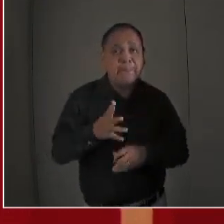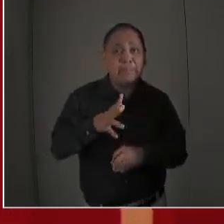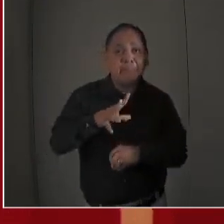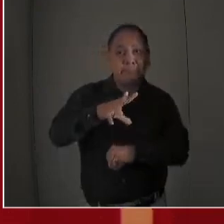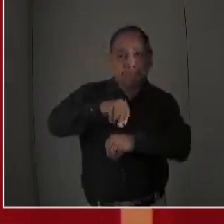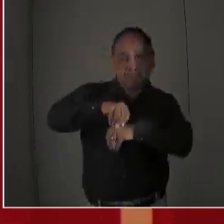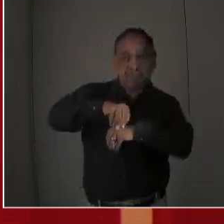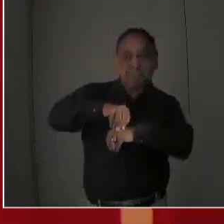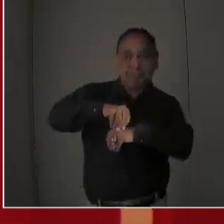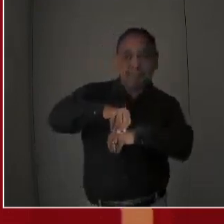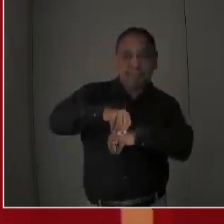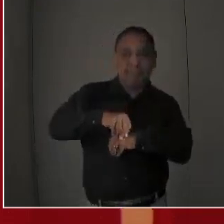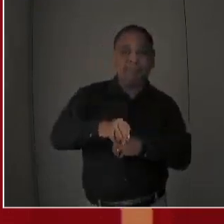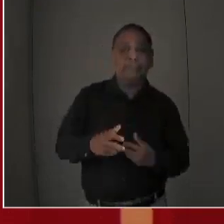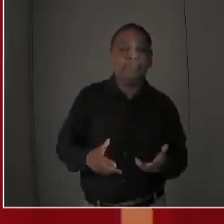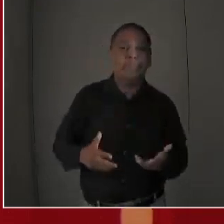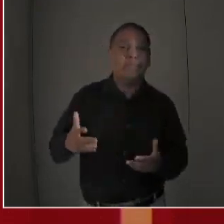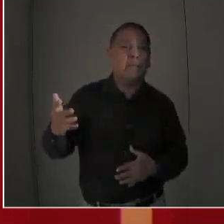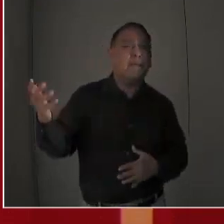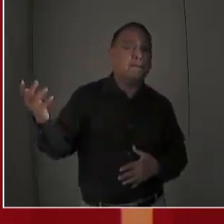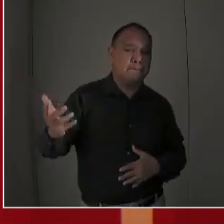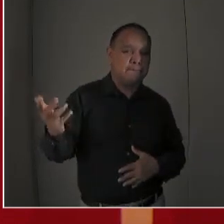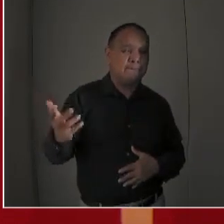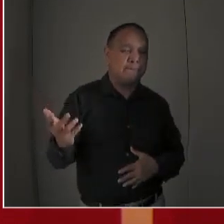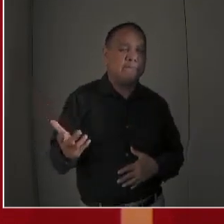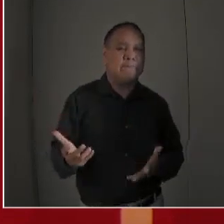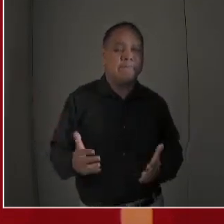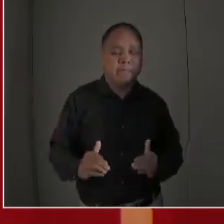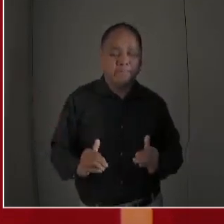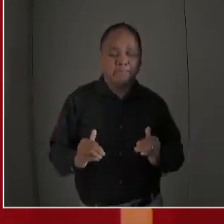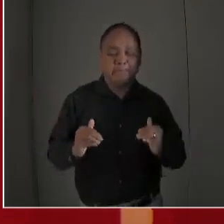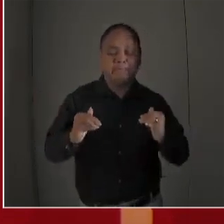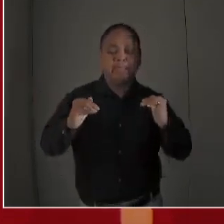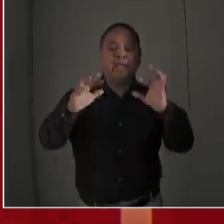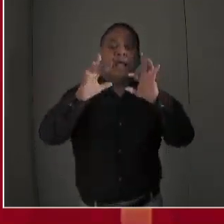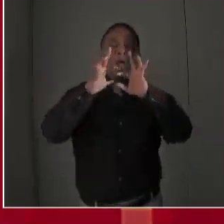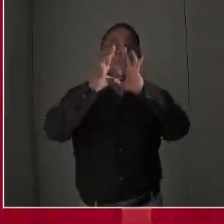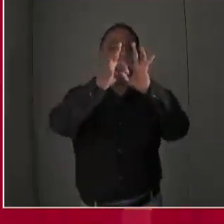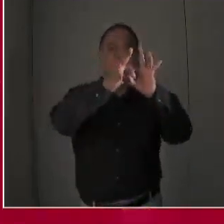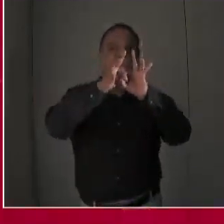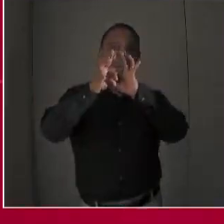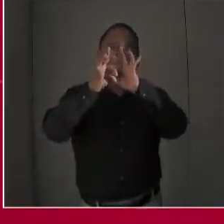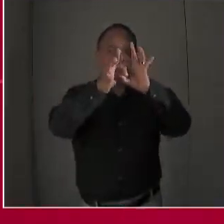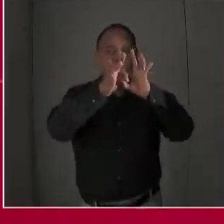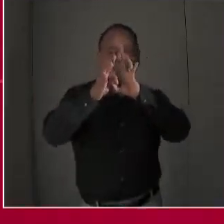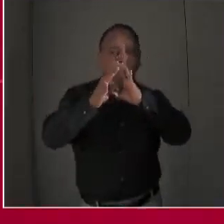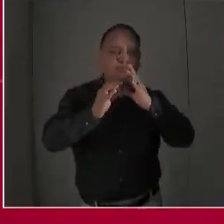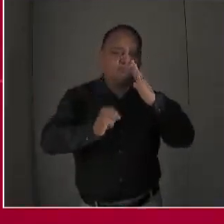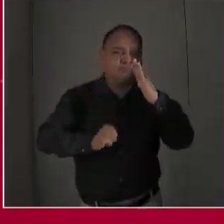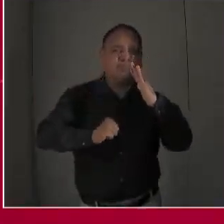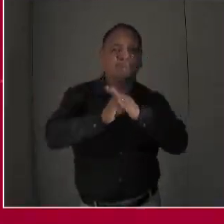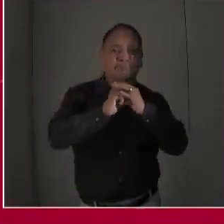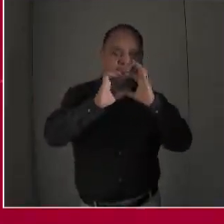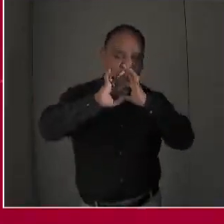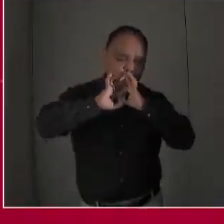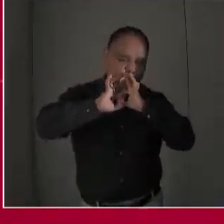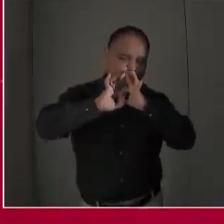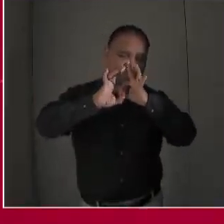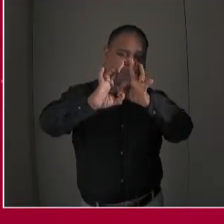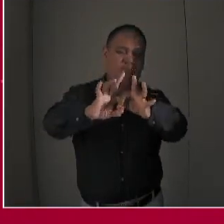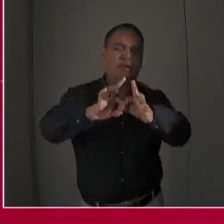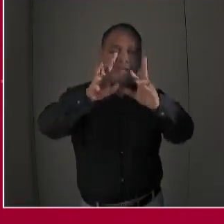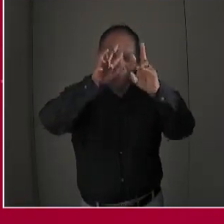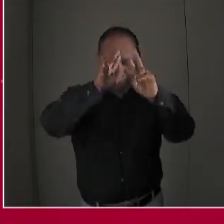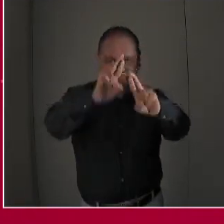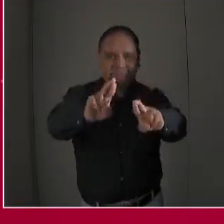permitido crecer y mantener nuestra unidad. Así que debemos fortalecerlo y debemos